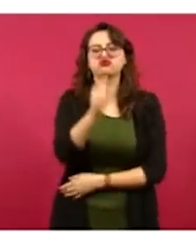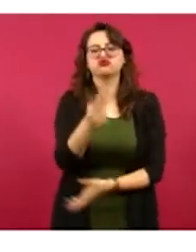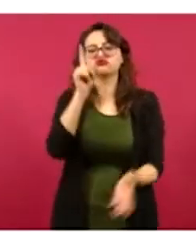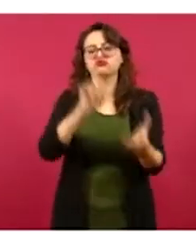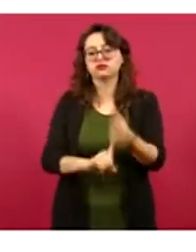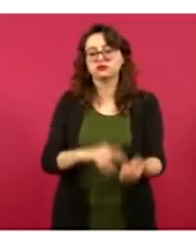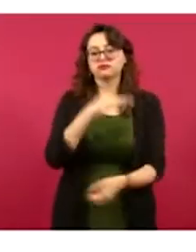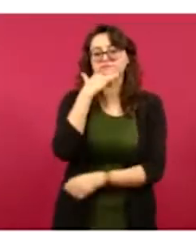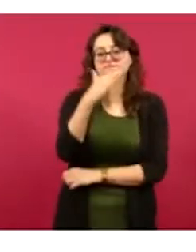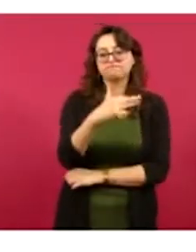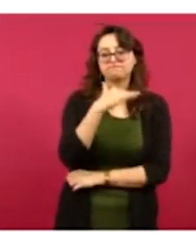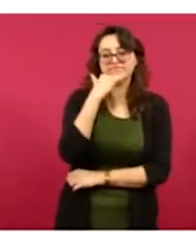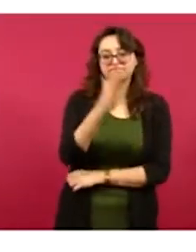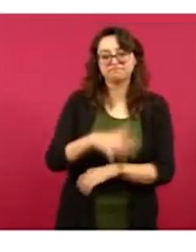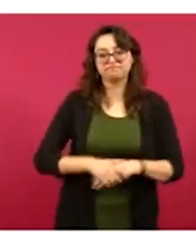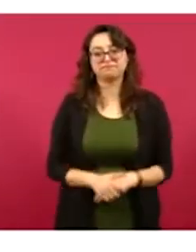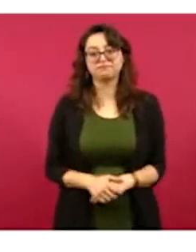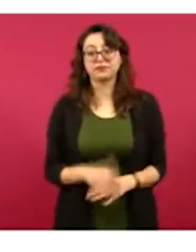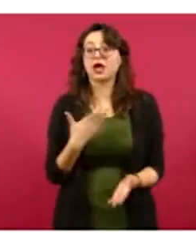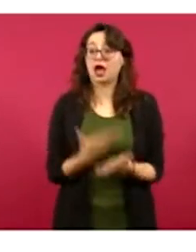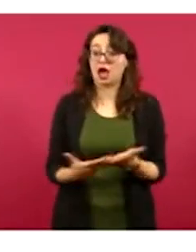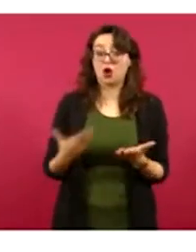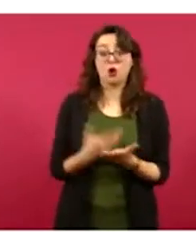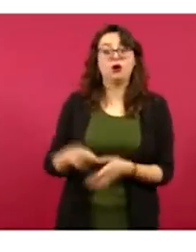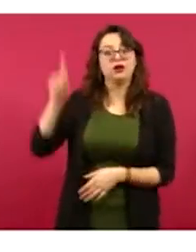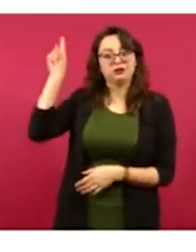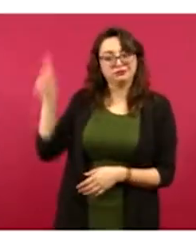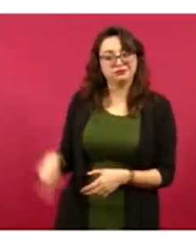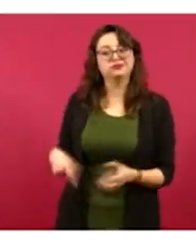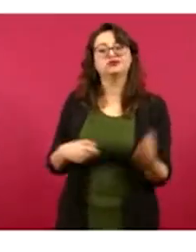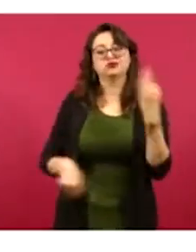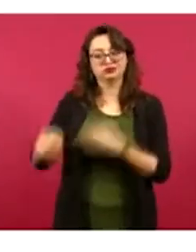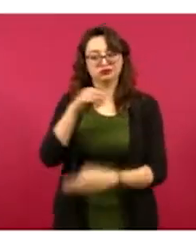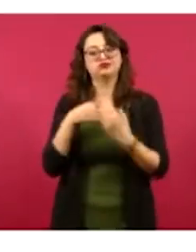y no comparemos, no somos iguales.